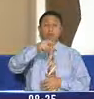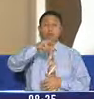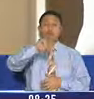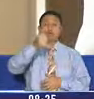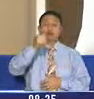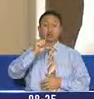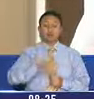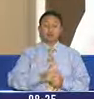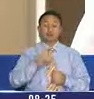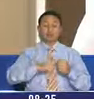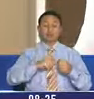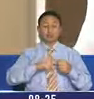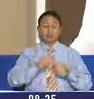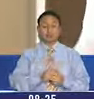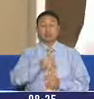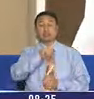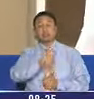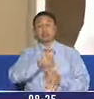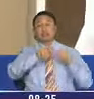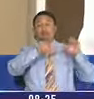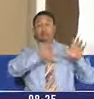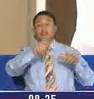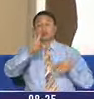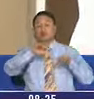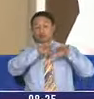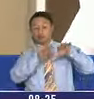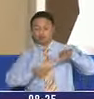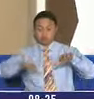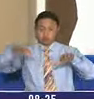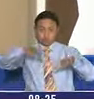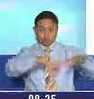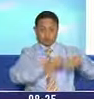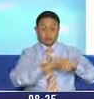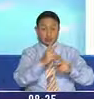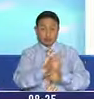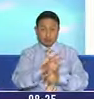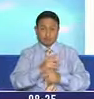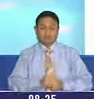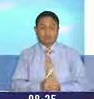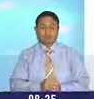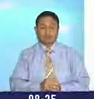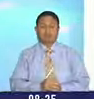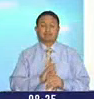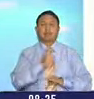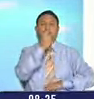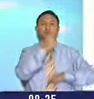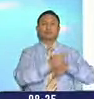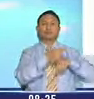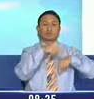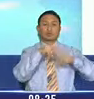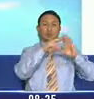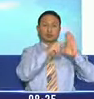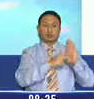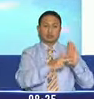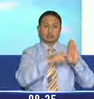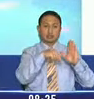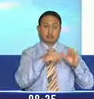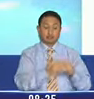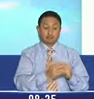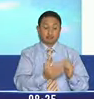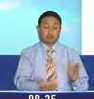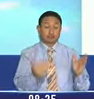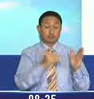tiene 182 quebradas y son las que tenemos que trabajar y que tenemos que cuidar. El dictamen establece que en el marco normativo se restauren